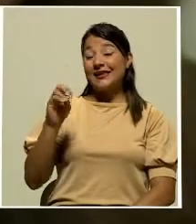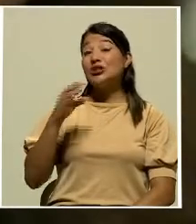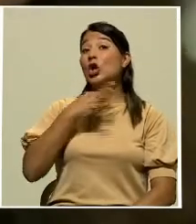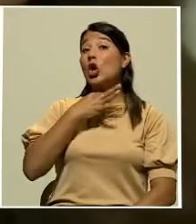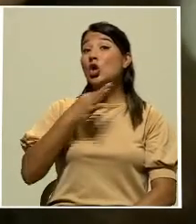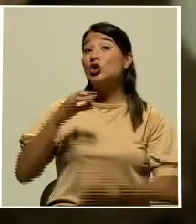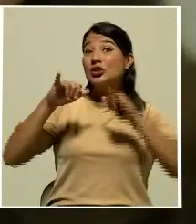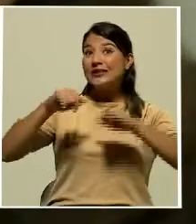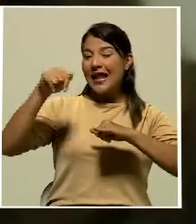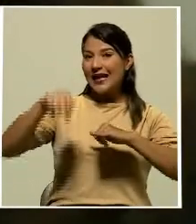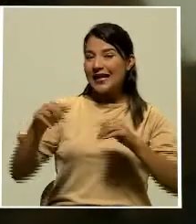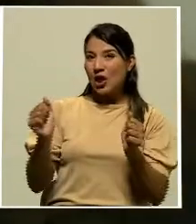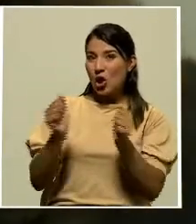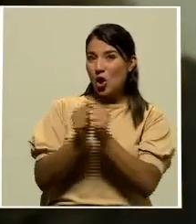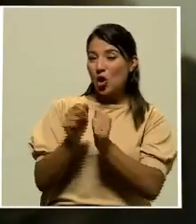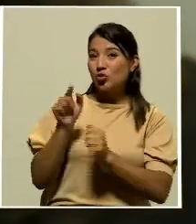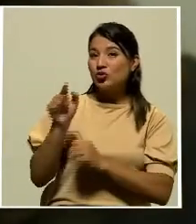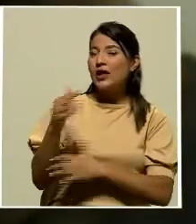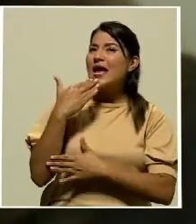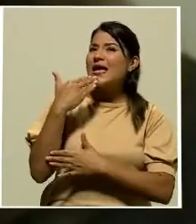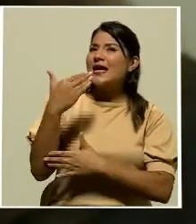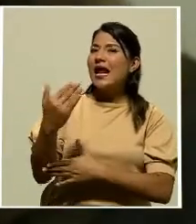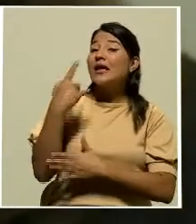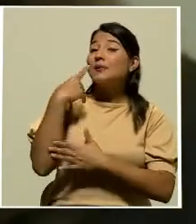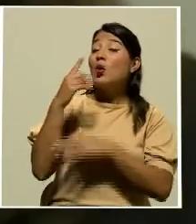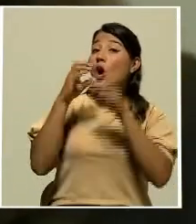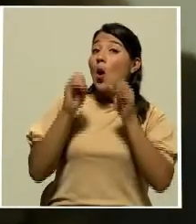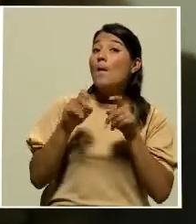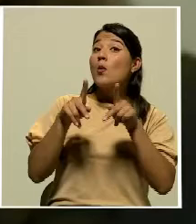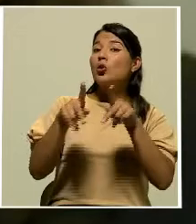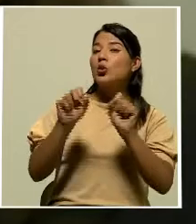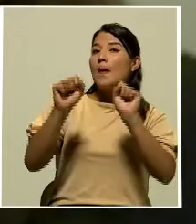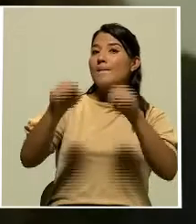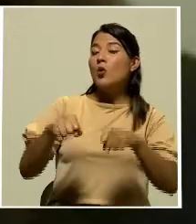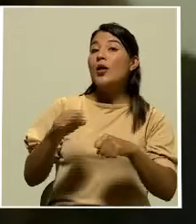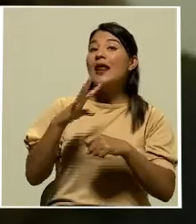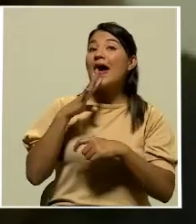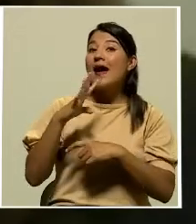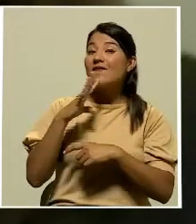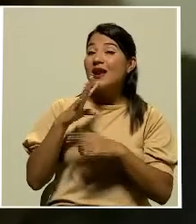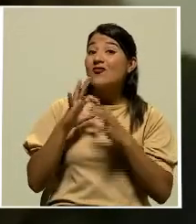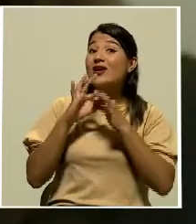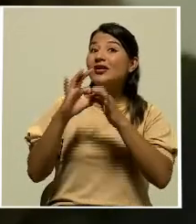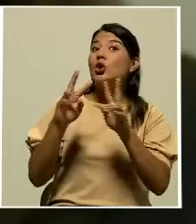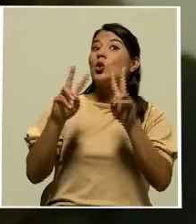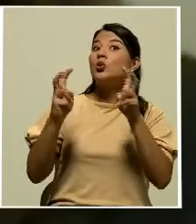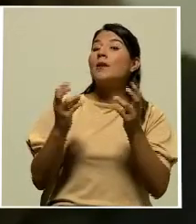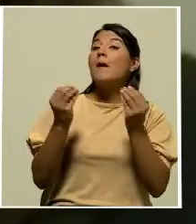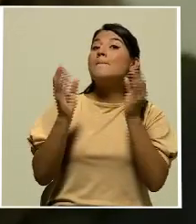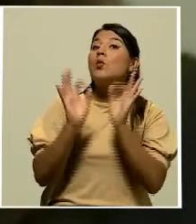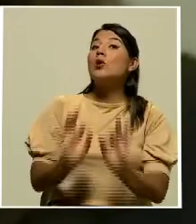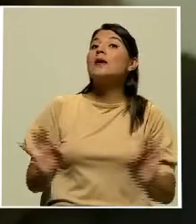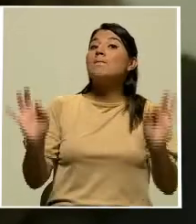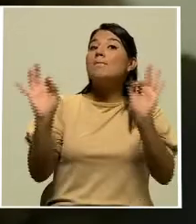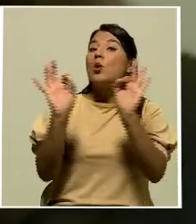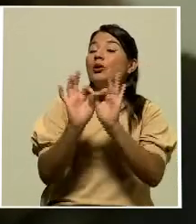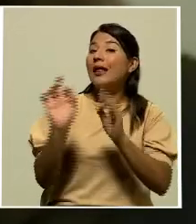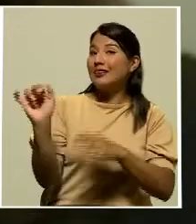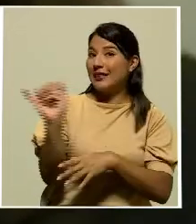aquí con usted. Gracias por la apertura, la posibilidad de hablarnos sobre un tema tan importante como